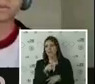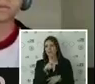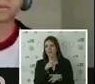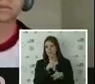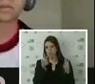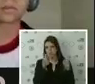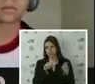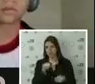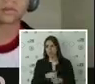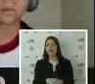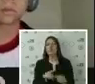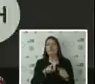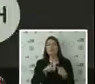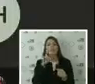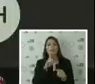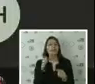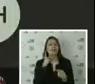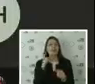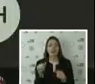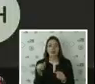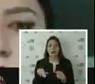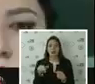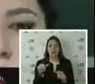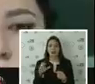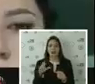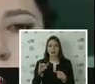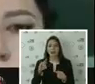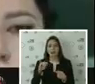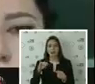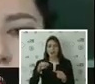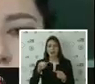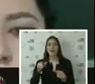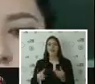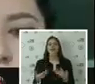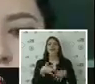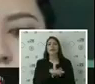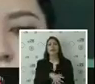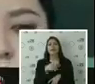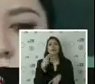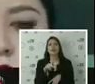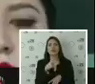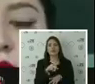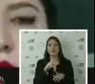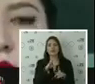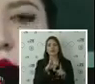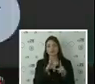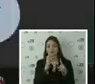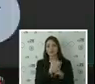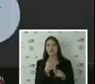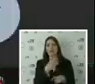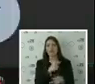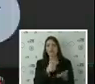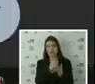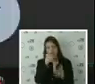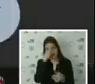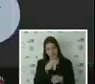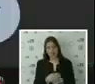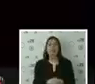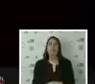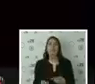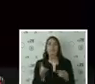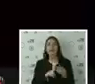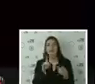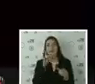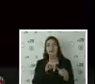Cristina Hernández Trejo, integrante de la Comisión de Educación del Congreso de la Ciudad de México. Maestra